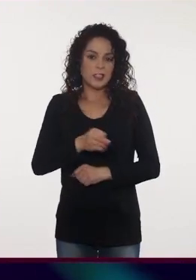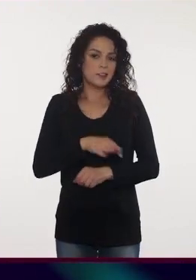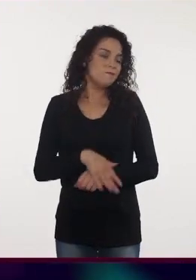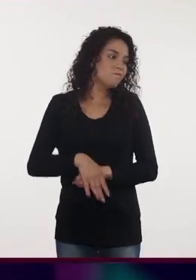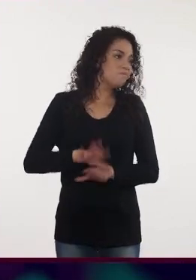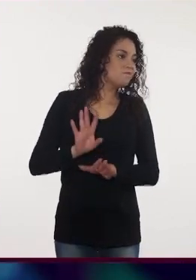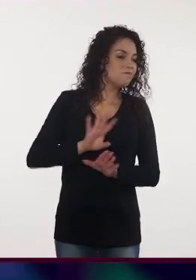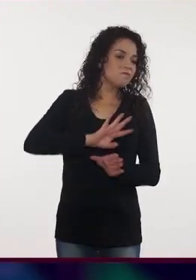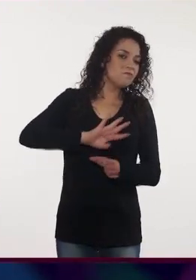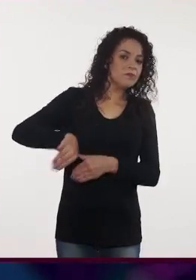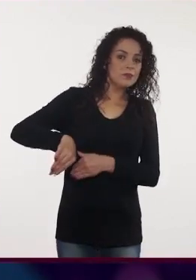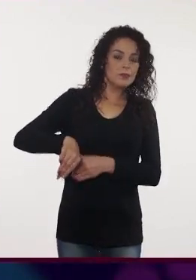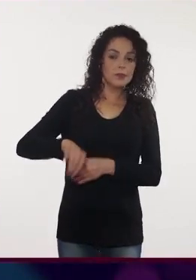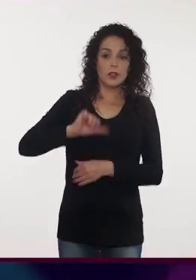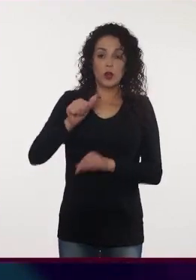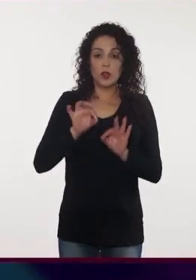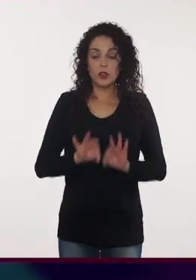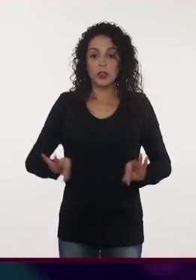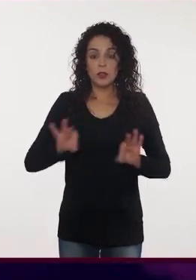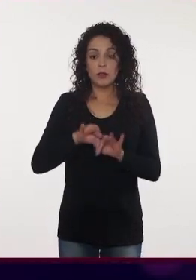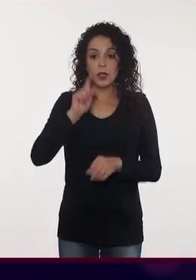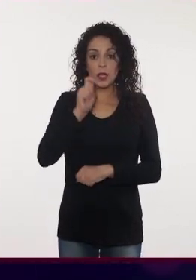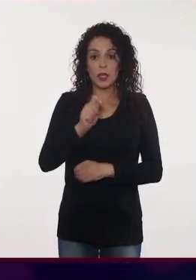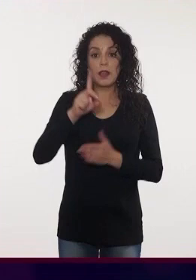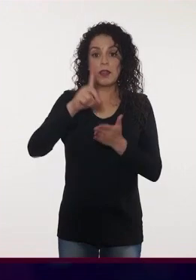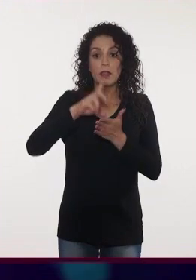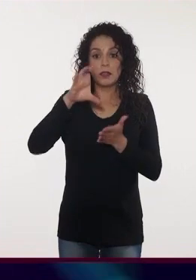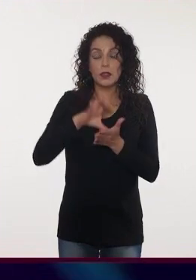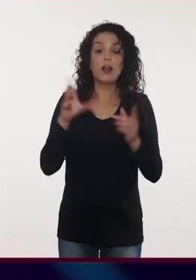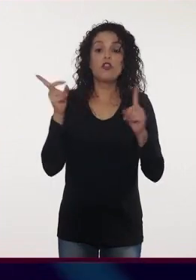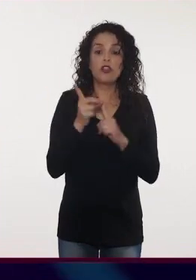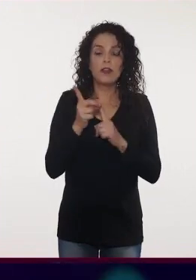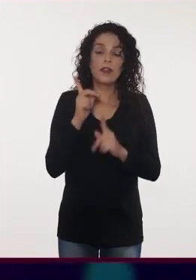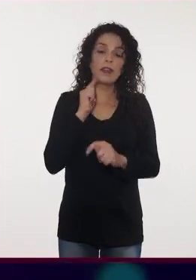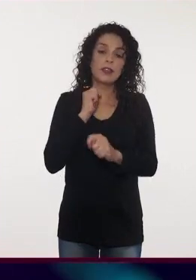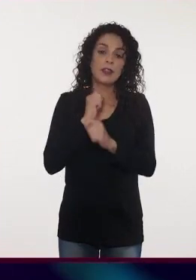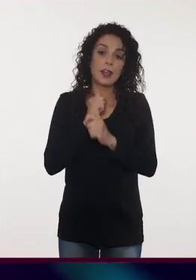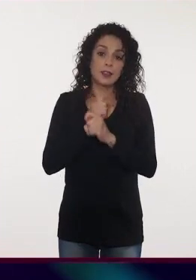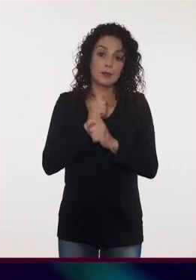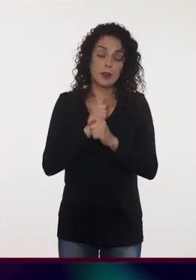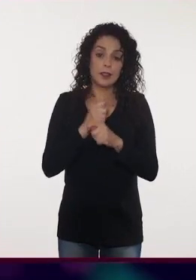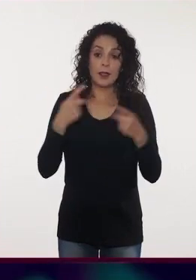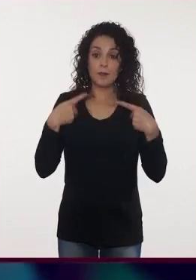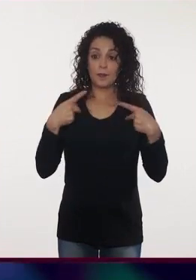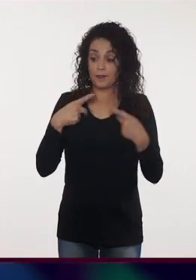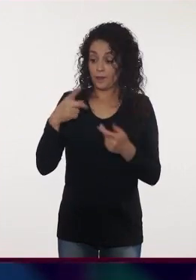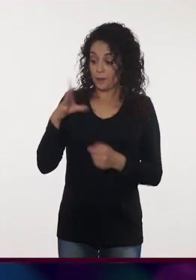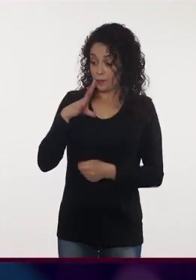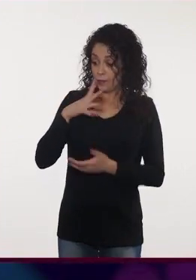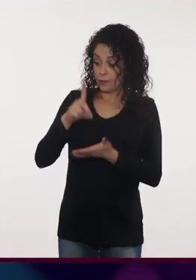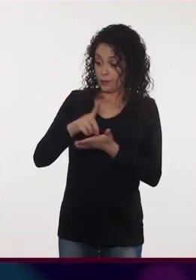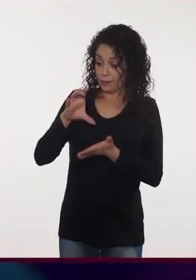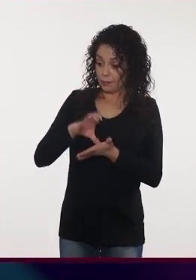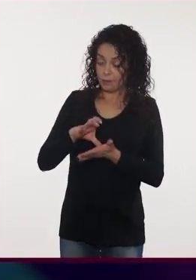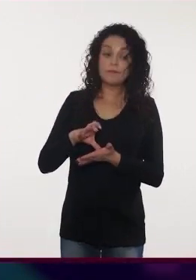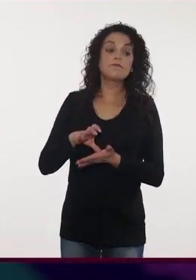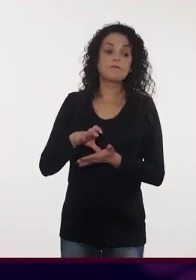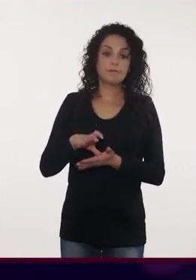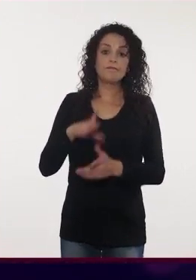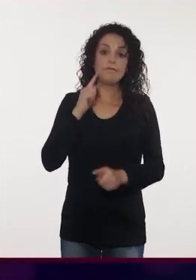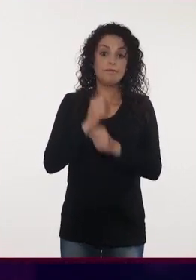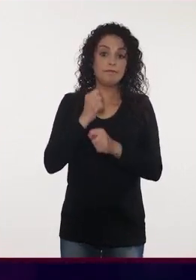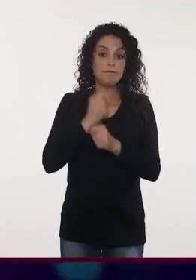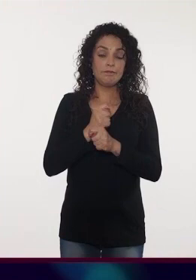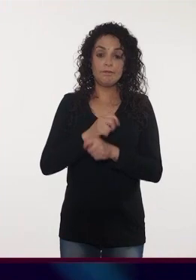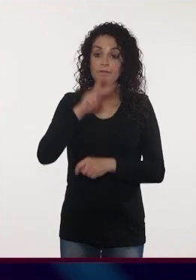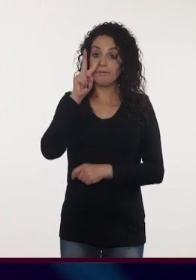aspecto importante es la discriminación en el transporte. Los discapacitados se enfrentan a un sistema de transporte público